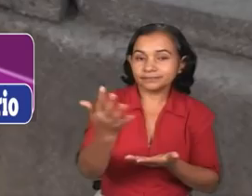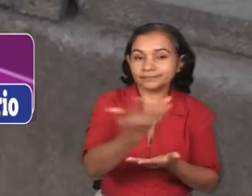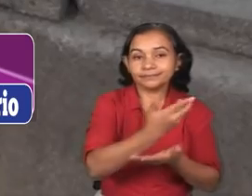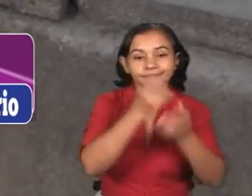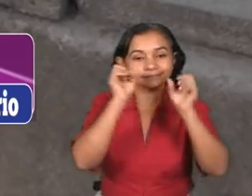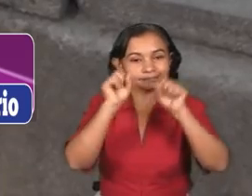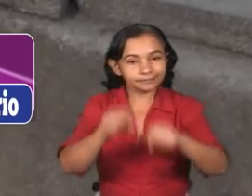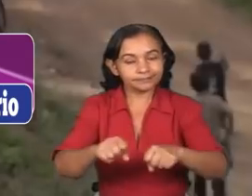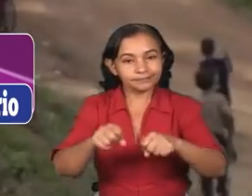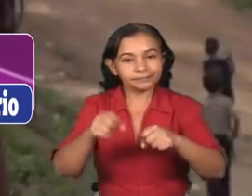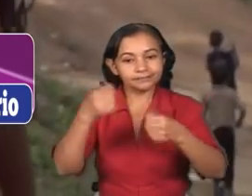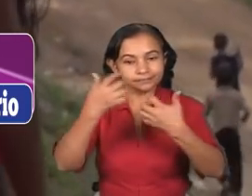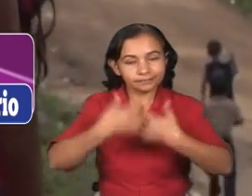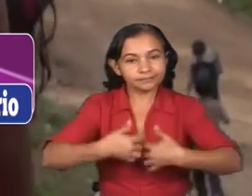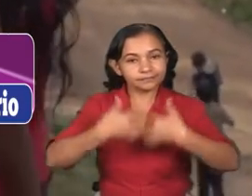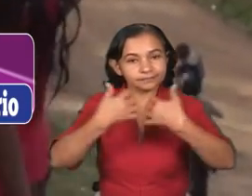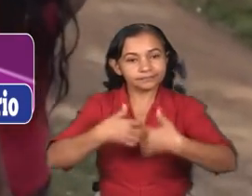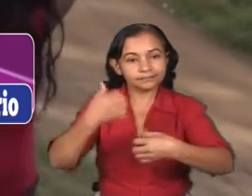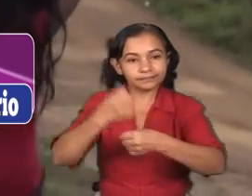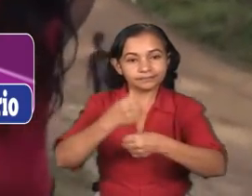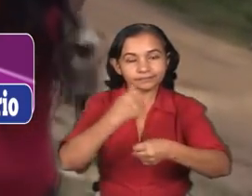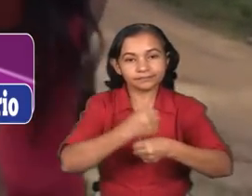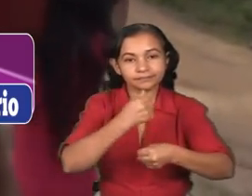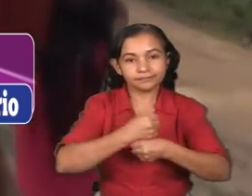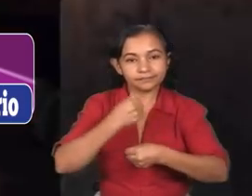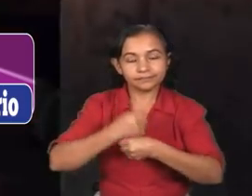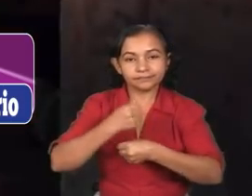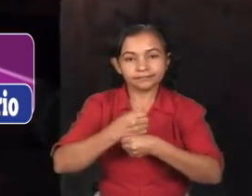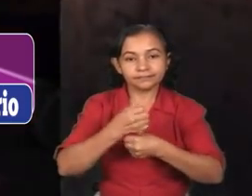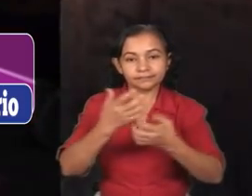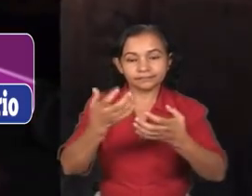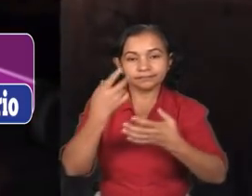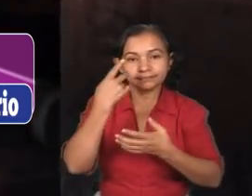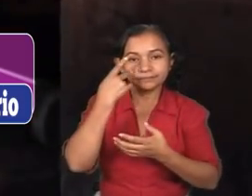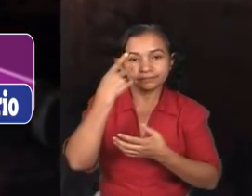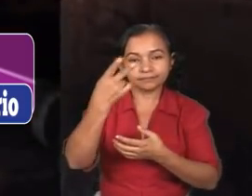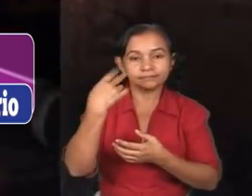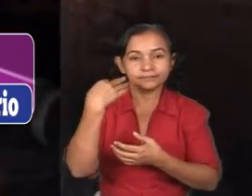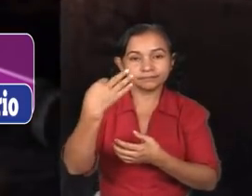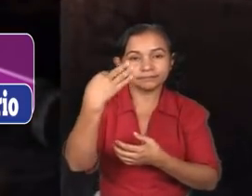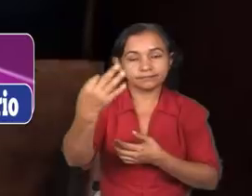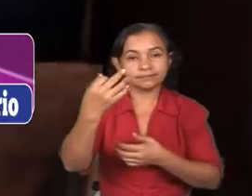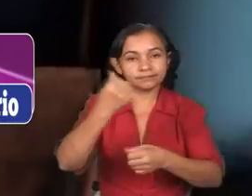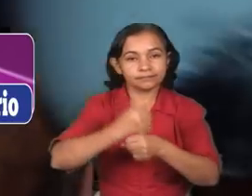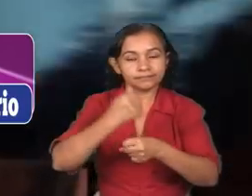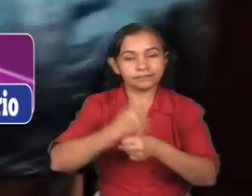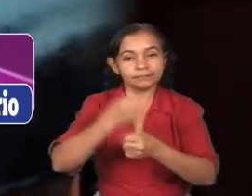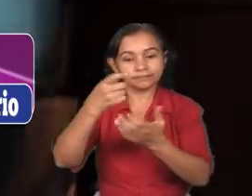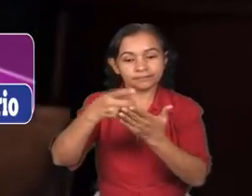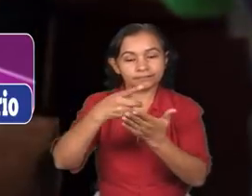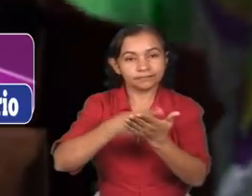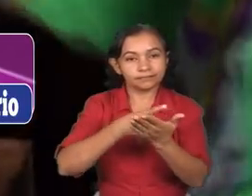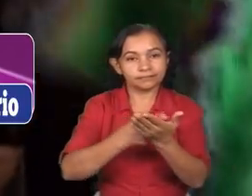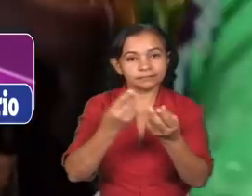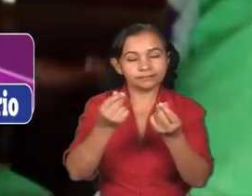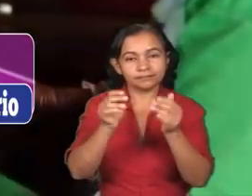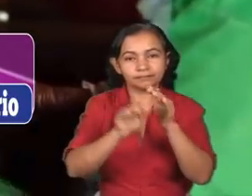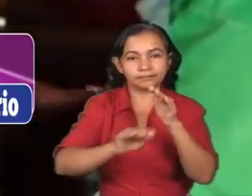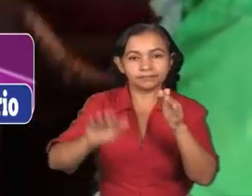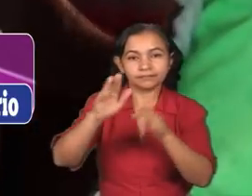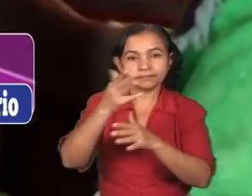logramos un consenso con estas empresas, y prácticamente nosotros la proyección que tenemos es que nosotros vamos a cerrar la ejecución de nuestro presupuesto arriba